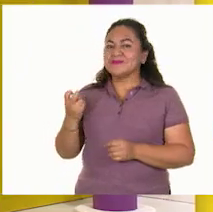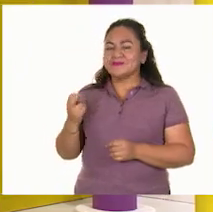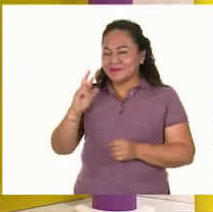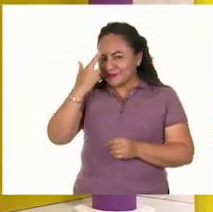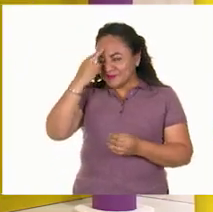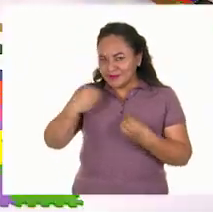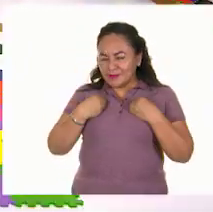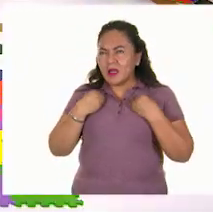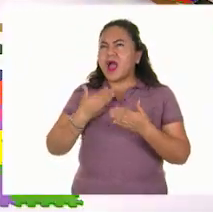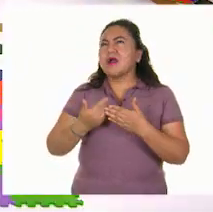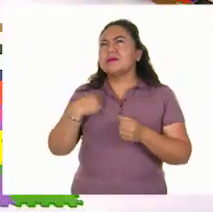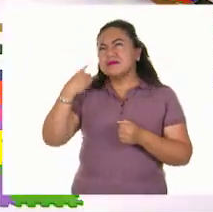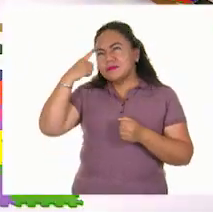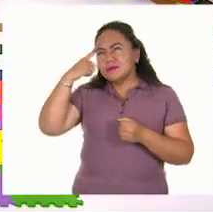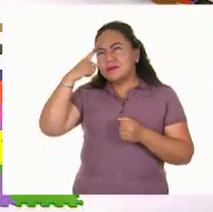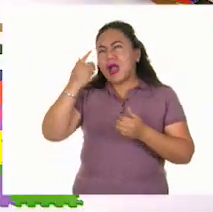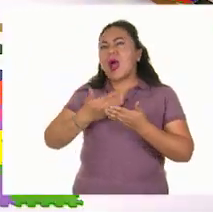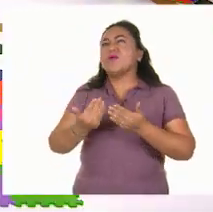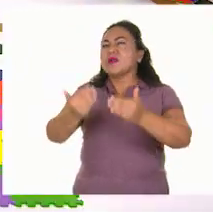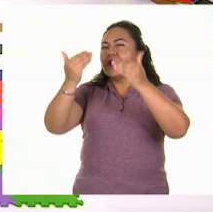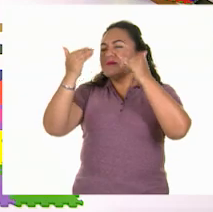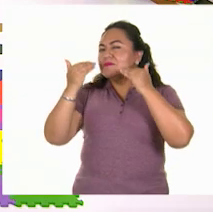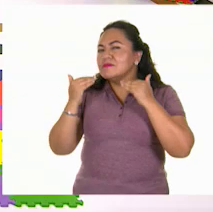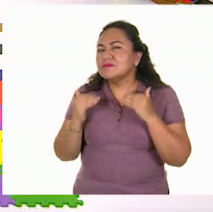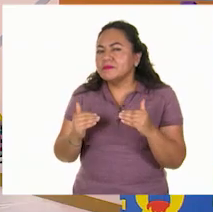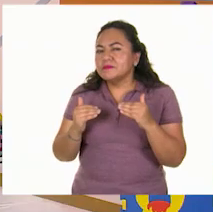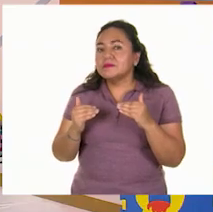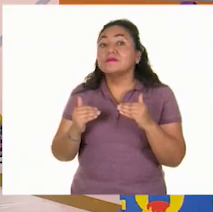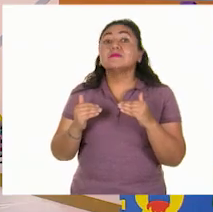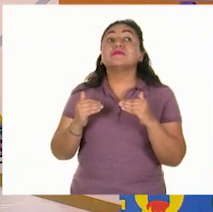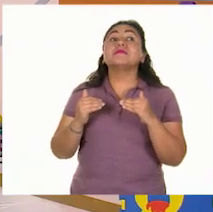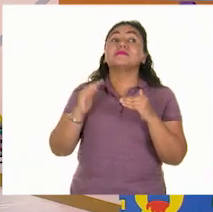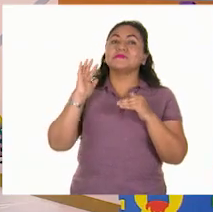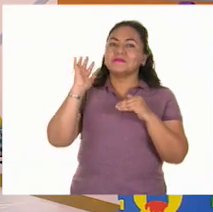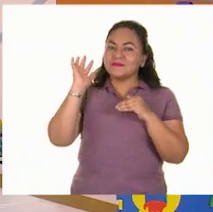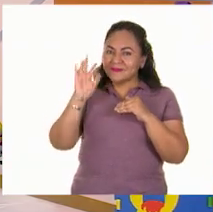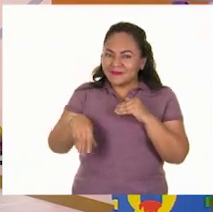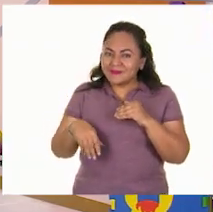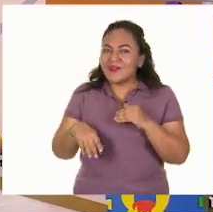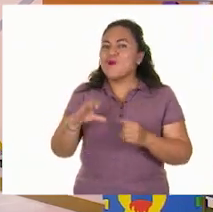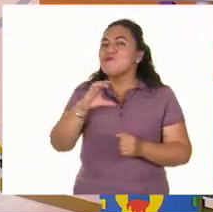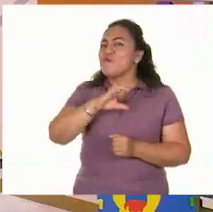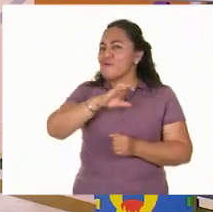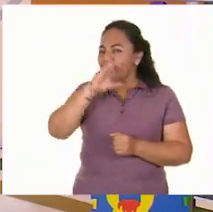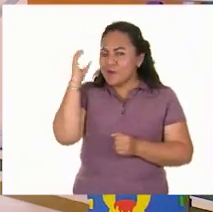déjame ver qué cosa sigue ahora. Ajá. Las